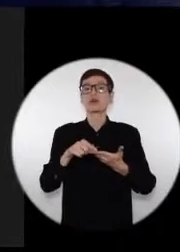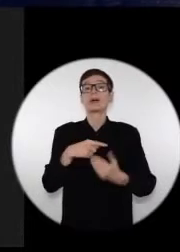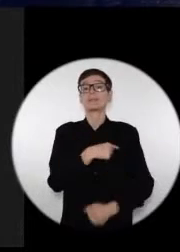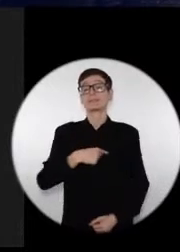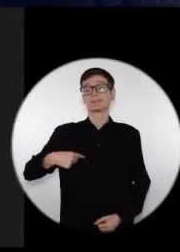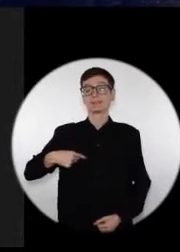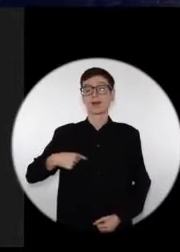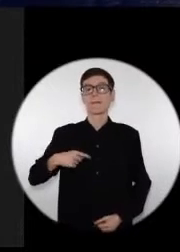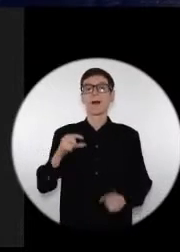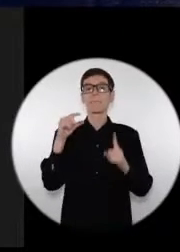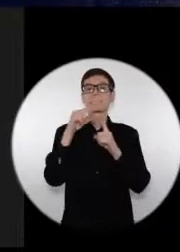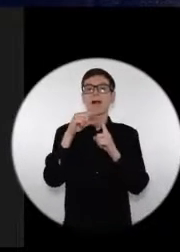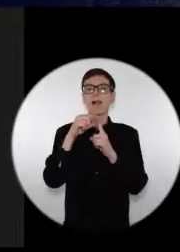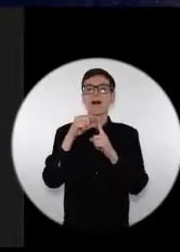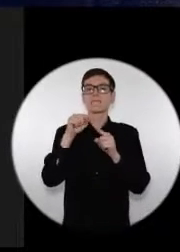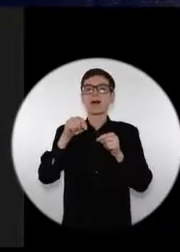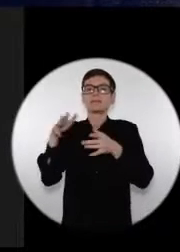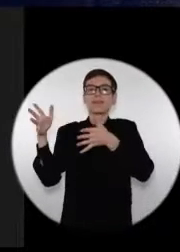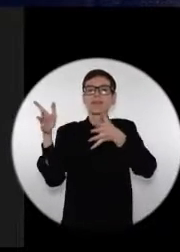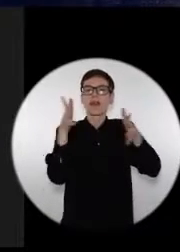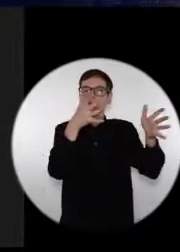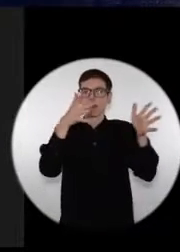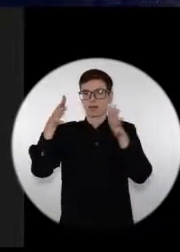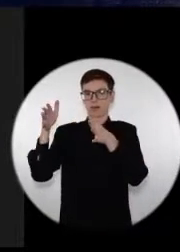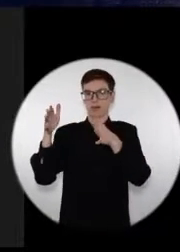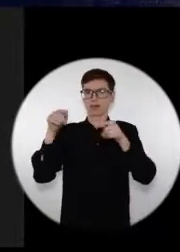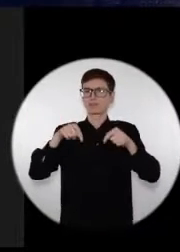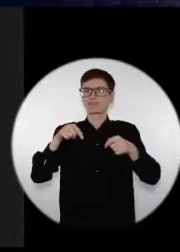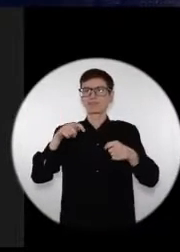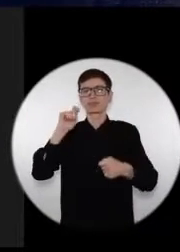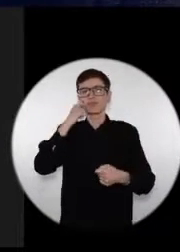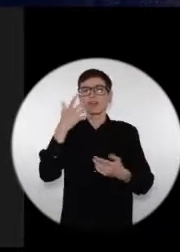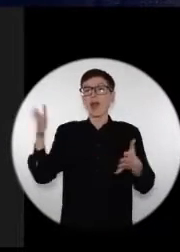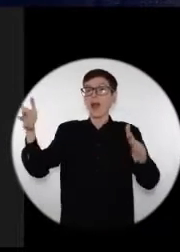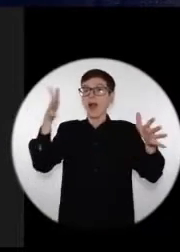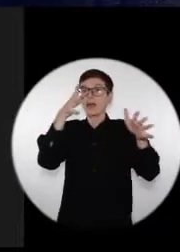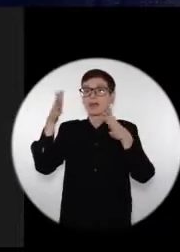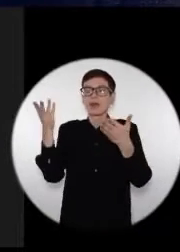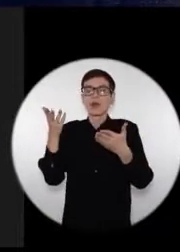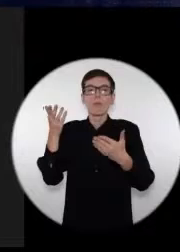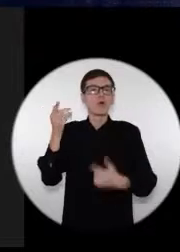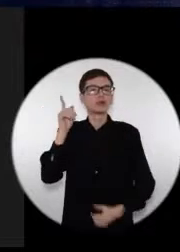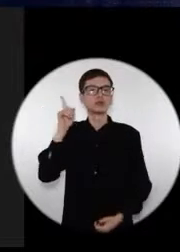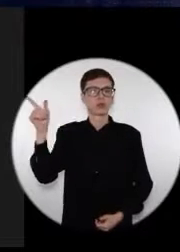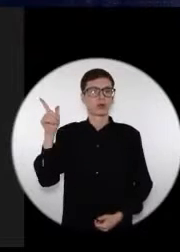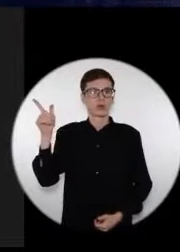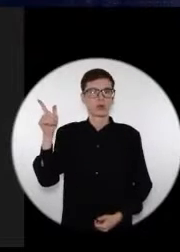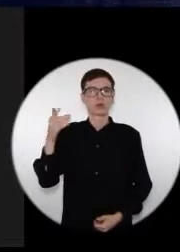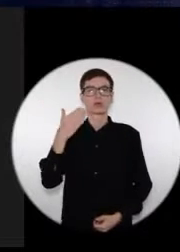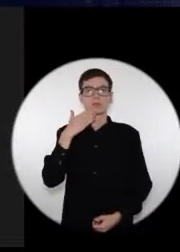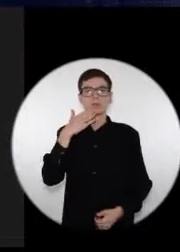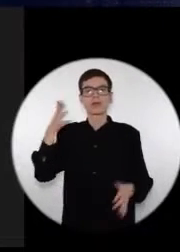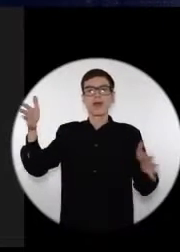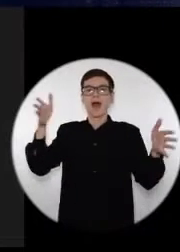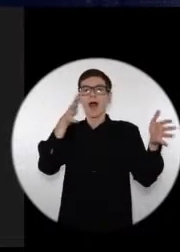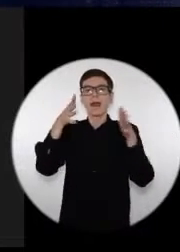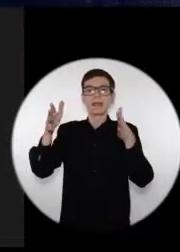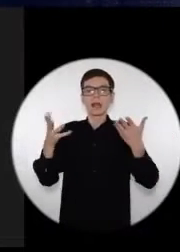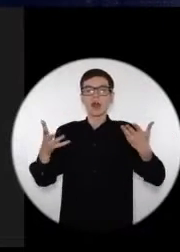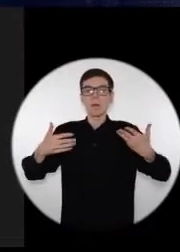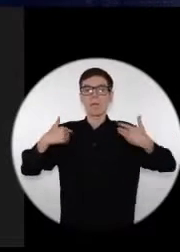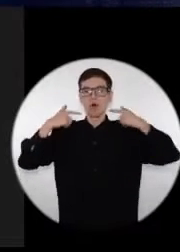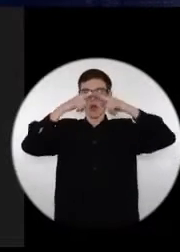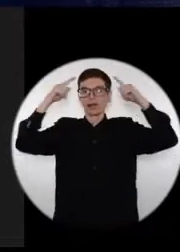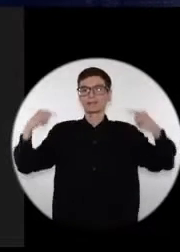porque este diálogo se llama palabras en el aire y tiene que ver en el fondo con el aire como medio en el caso del